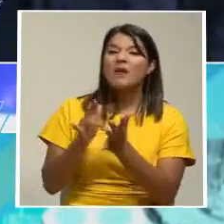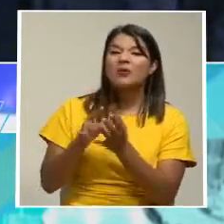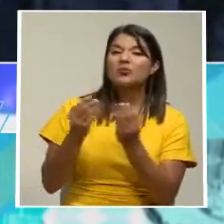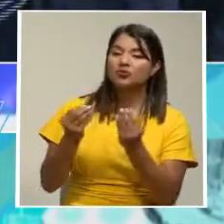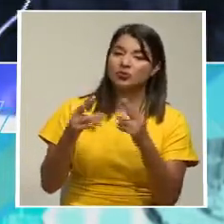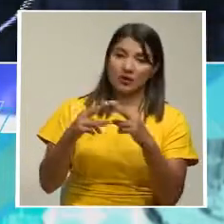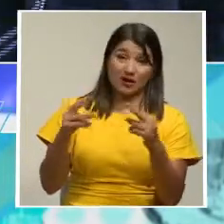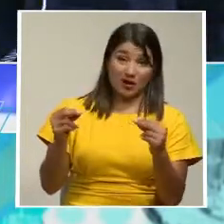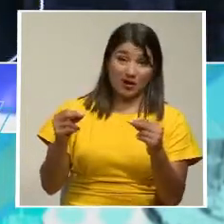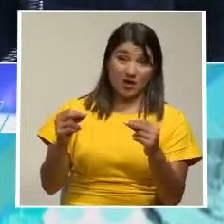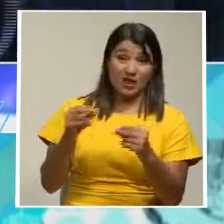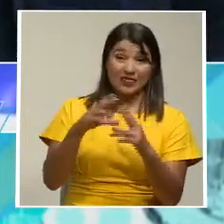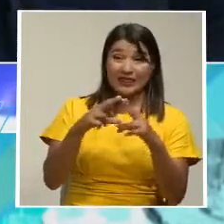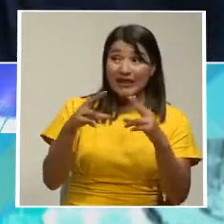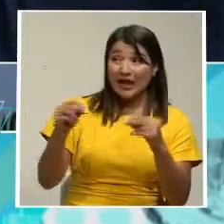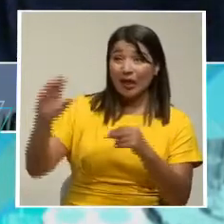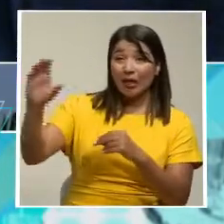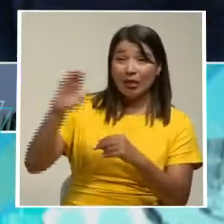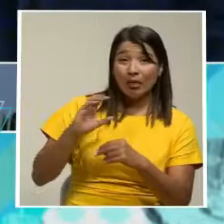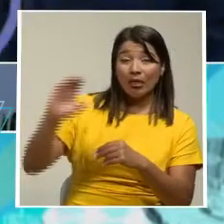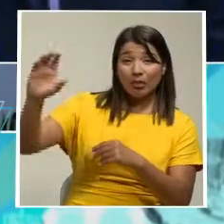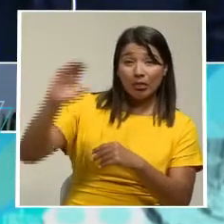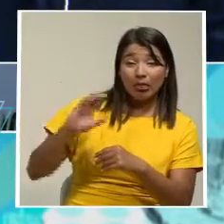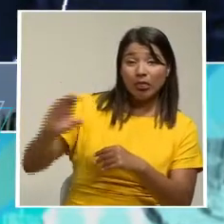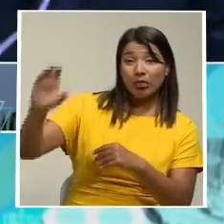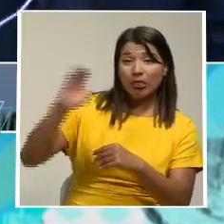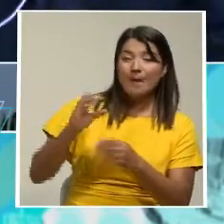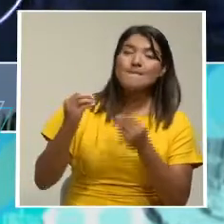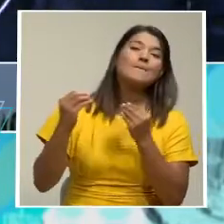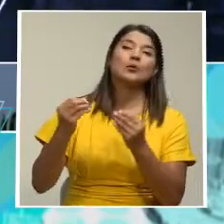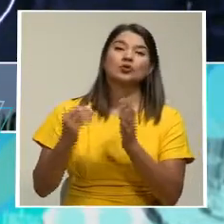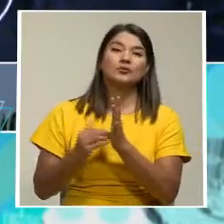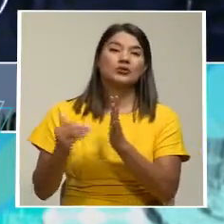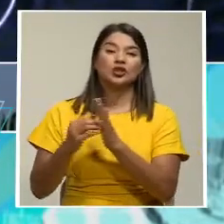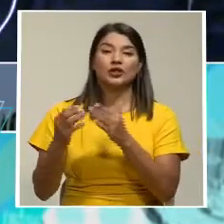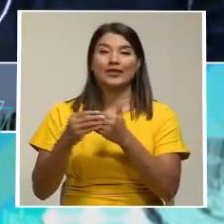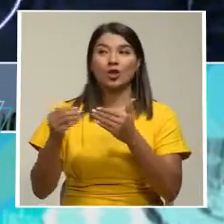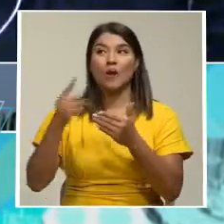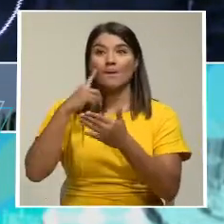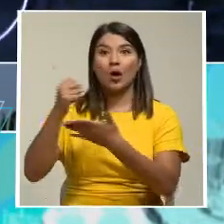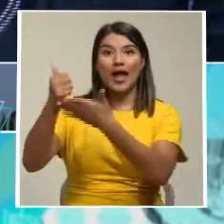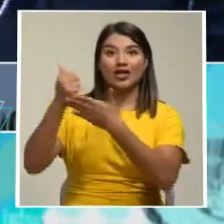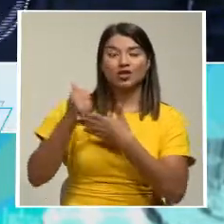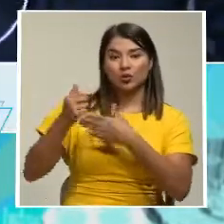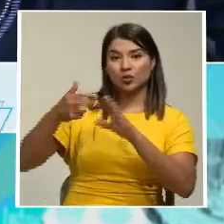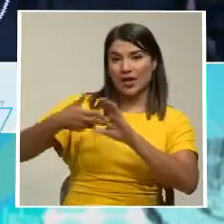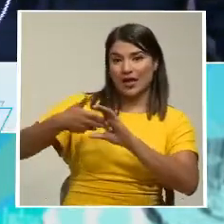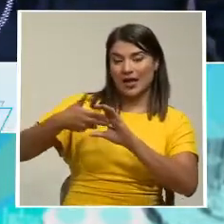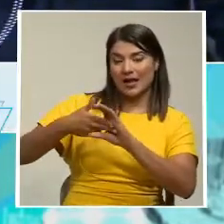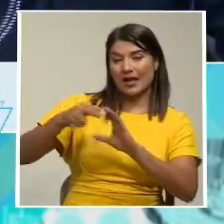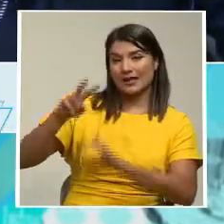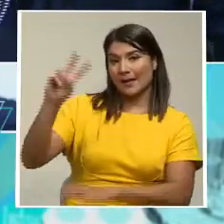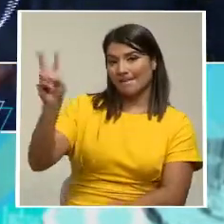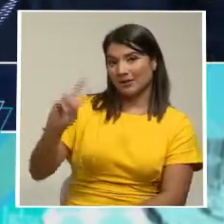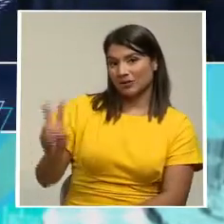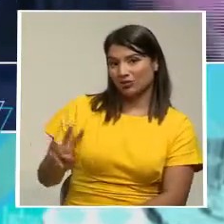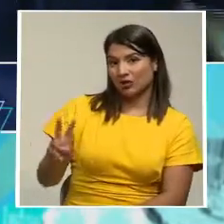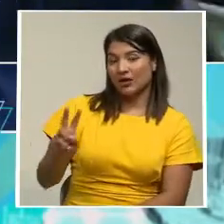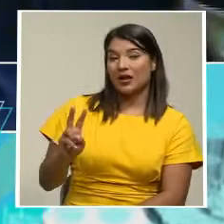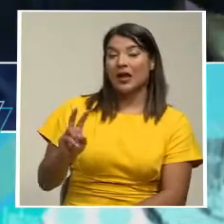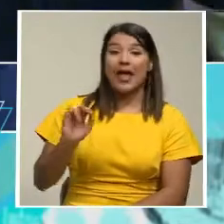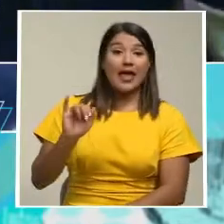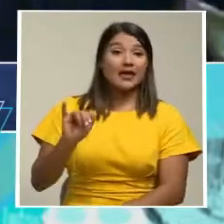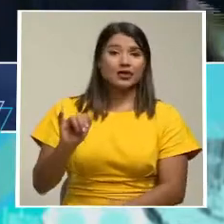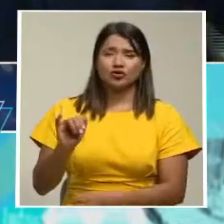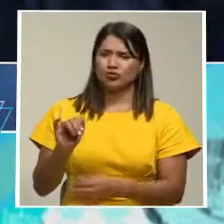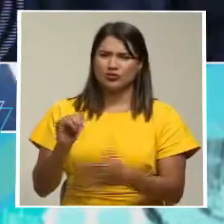a recibir miles de millones de dólares de la ayuda petrolera venezolana que terminaron en arcas de la familia Ortega Murillo. Eso ha sido